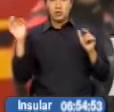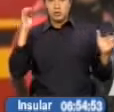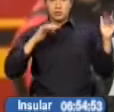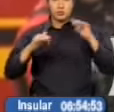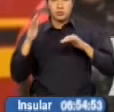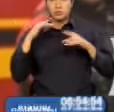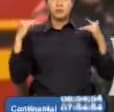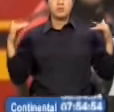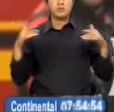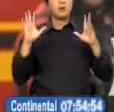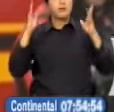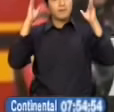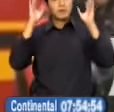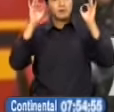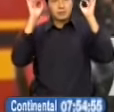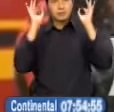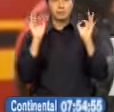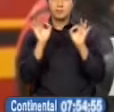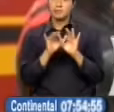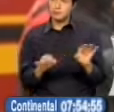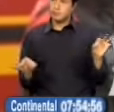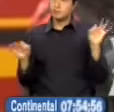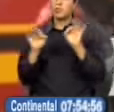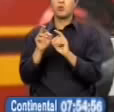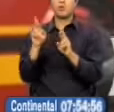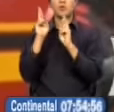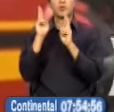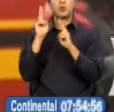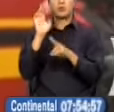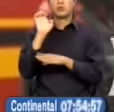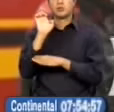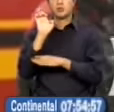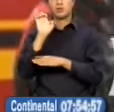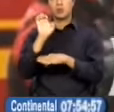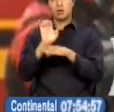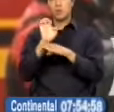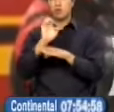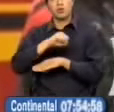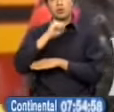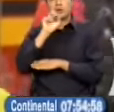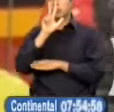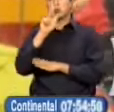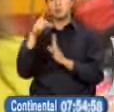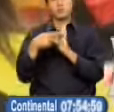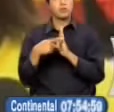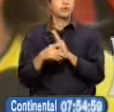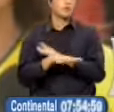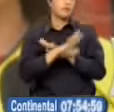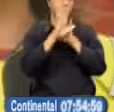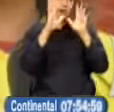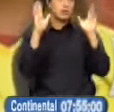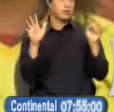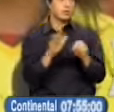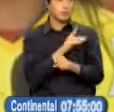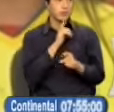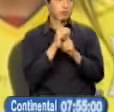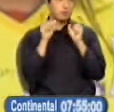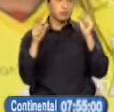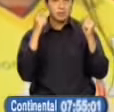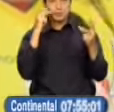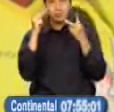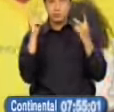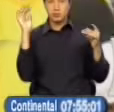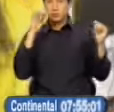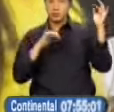venga tengo una verdadera fiesta cívica pero como usted dijo ojalá los tres puntos se queden aquí adecuado todo esto la fiesta redonda porque claro la gente se va a dar